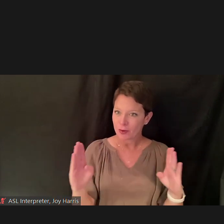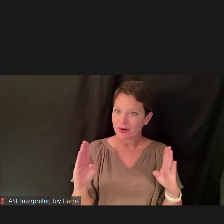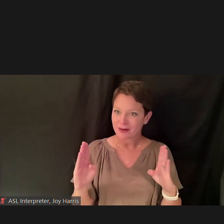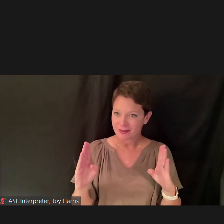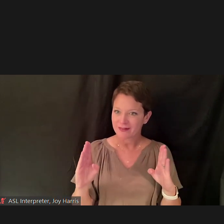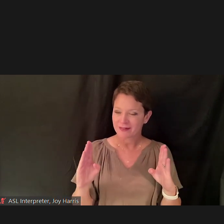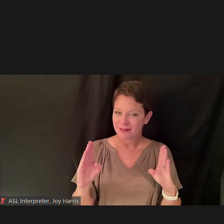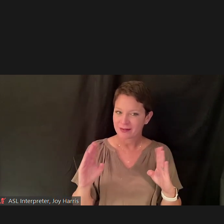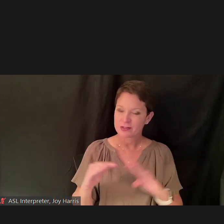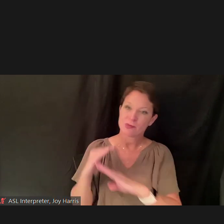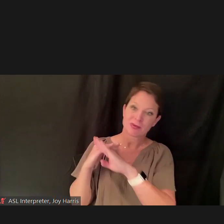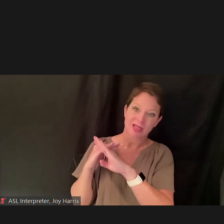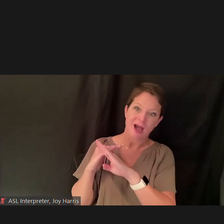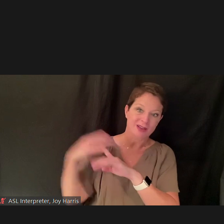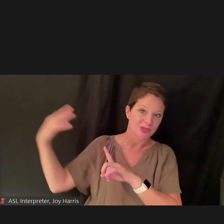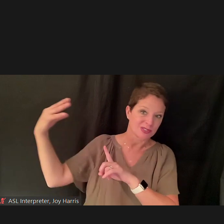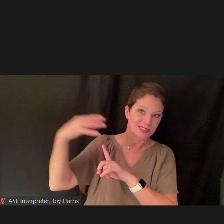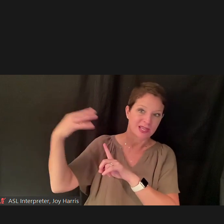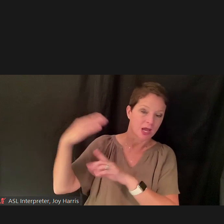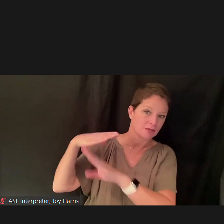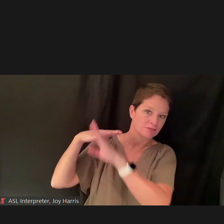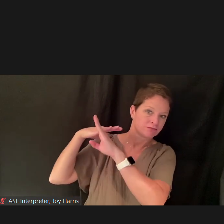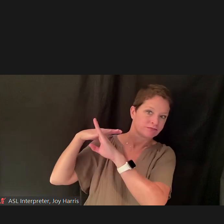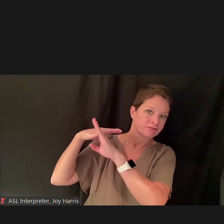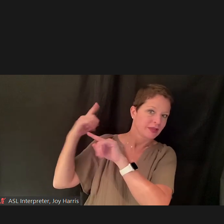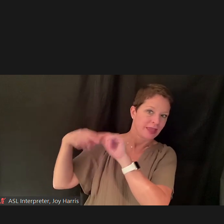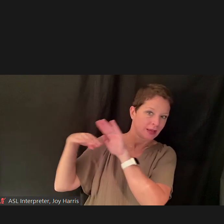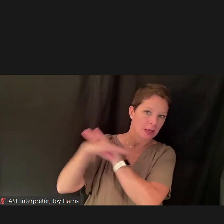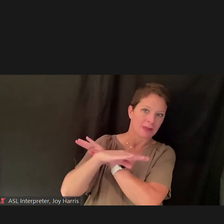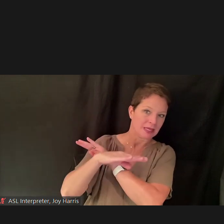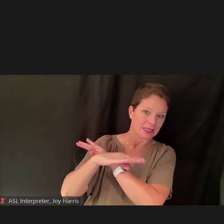especialmente entre ese horario de 11 de la mañana